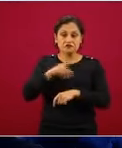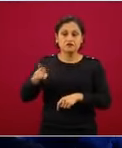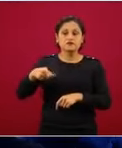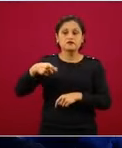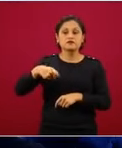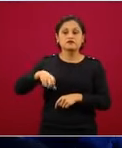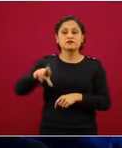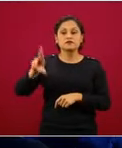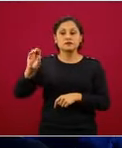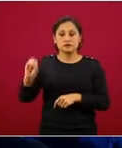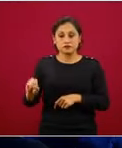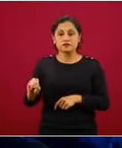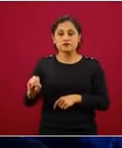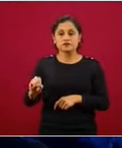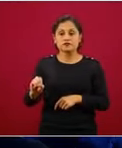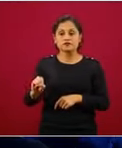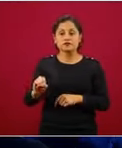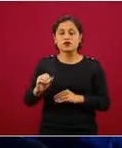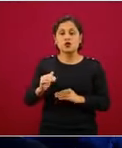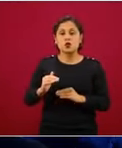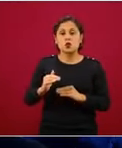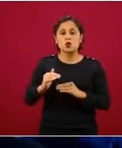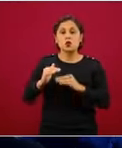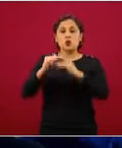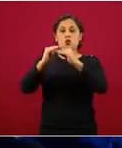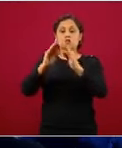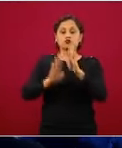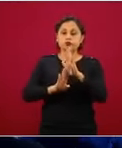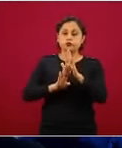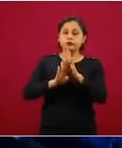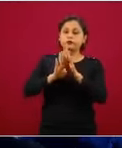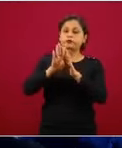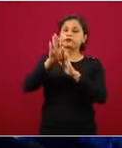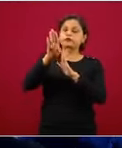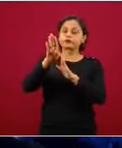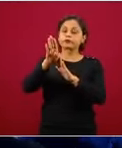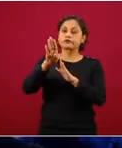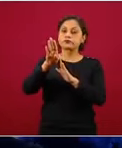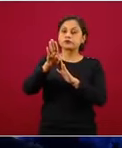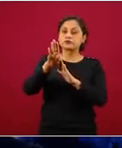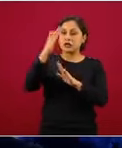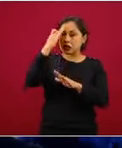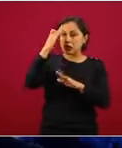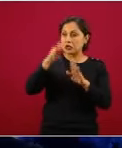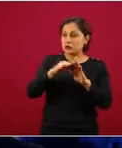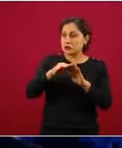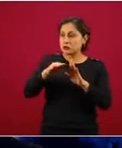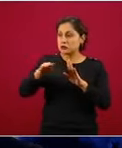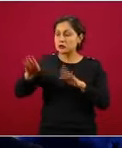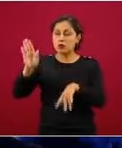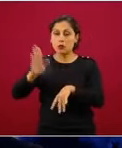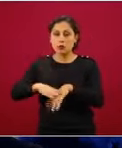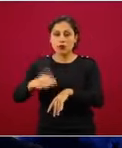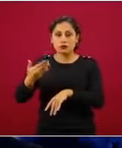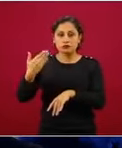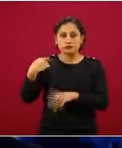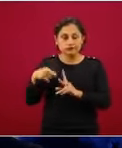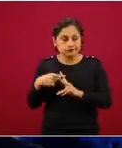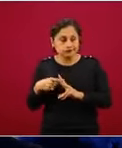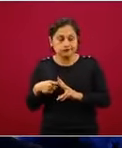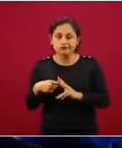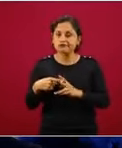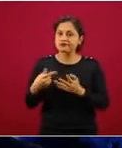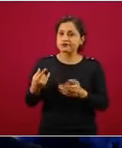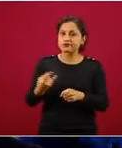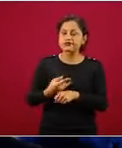Quintana Roo. Tenemos una tendencia decreciente. Ha sido más prolongado de lo originalmente contemplado en la predicción, pero afortunadamente mantiene